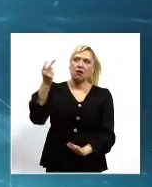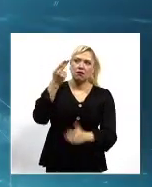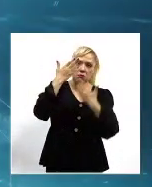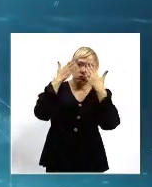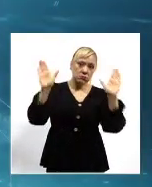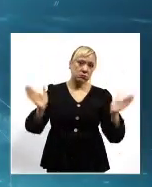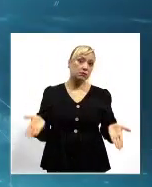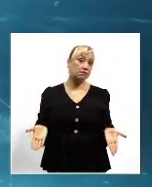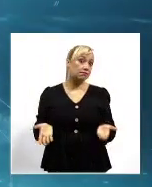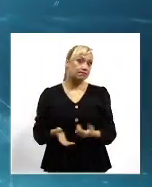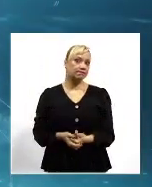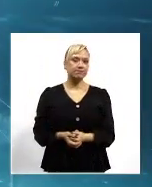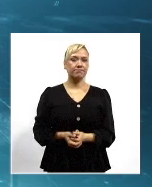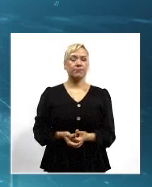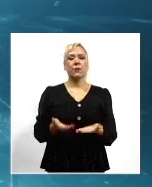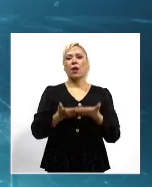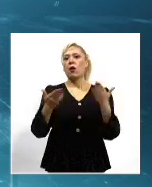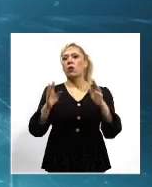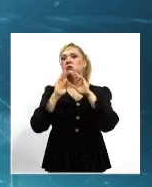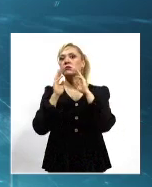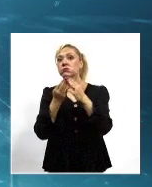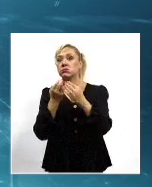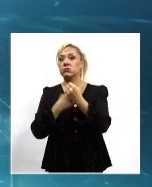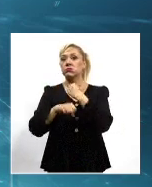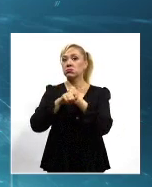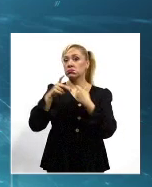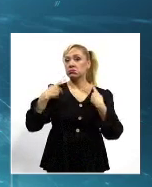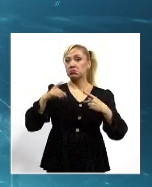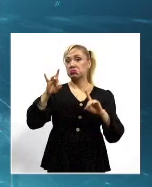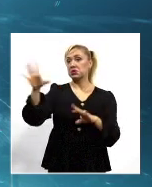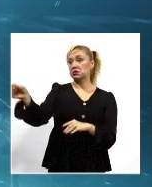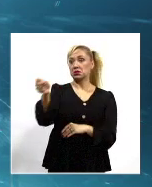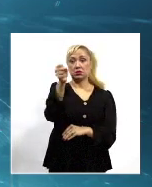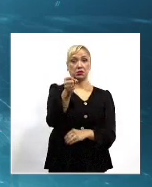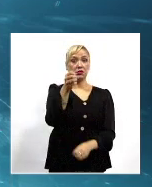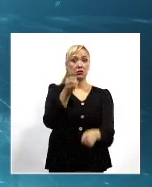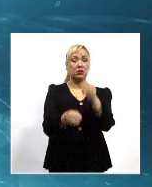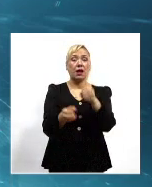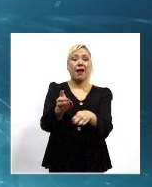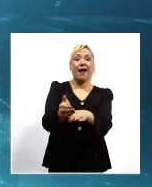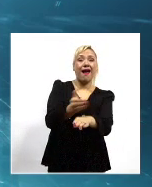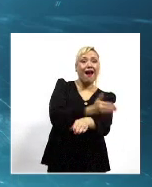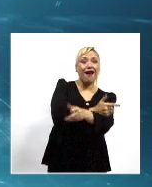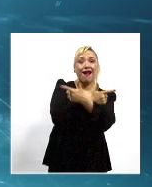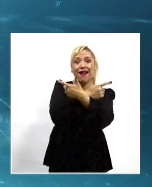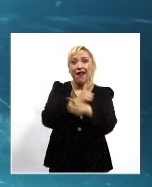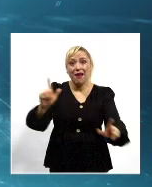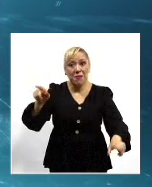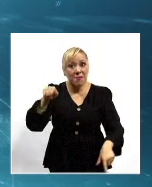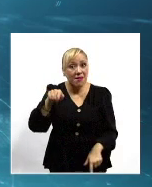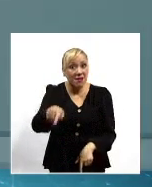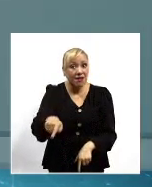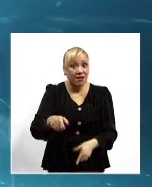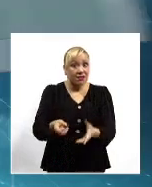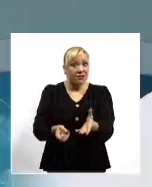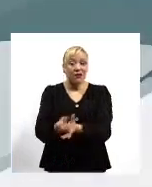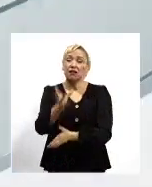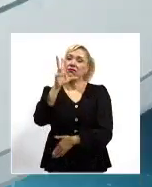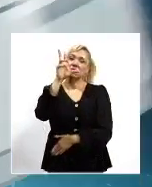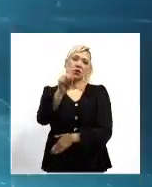Personas sentenciadas por delincuencia organizada no tienen derecho a la libertad anticipada, determinó la primera sala.